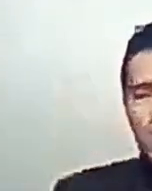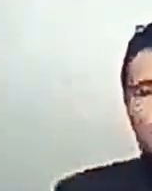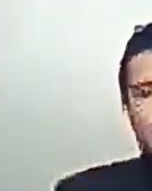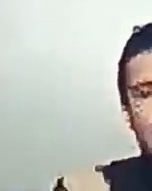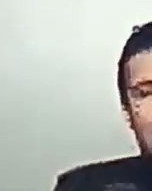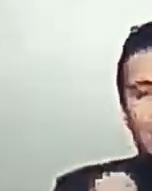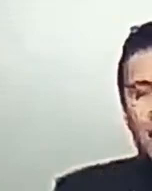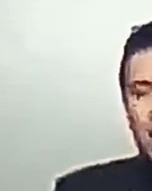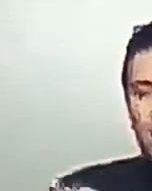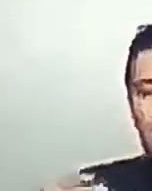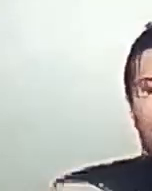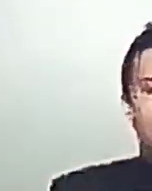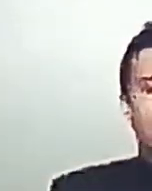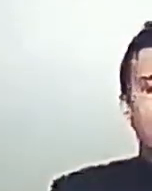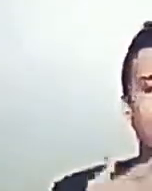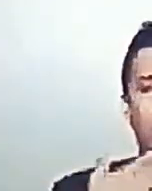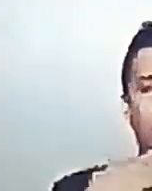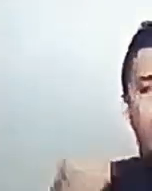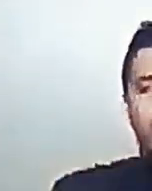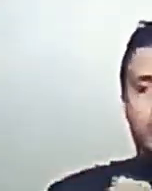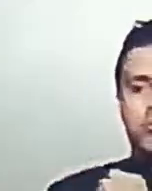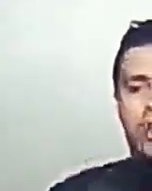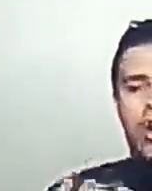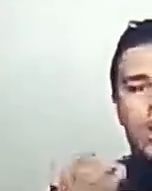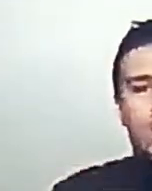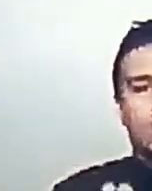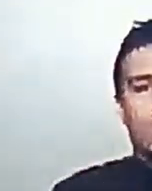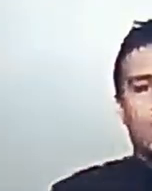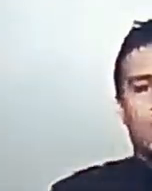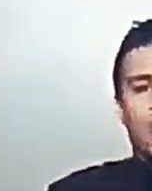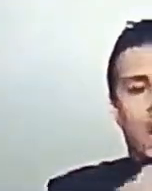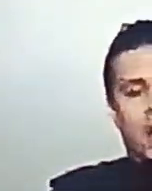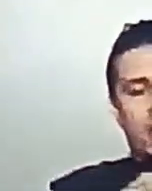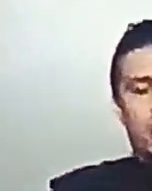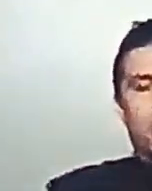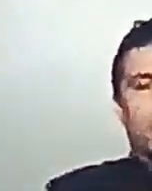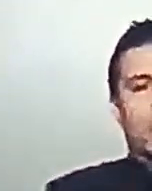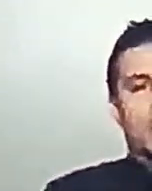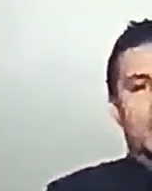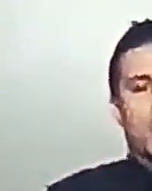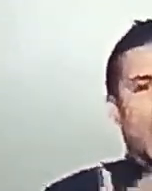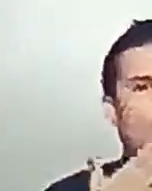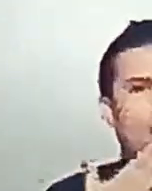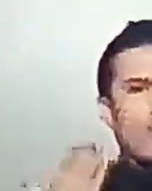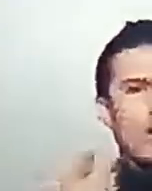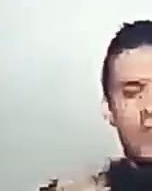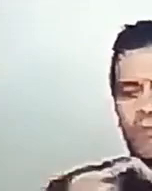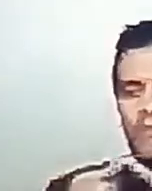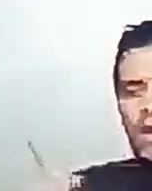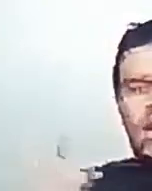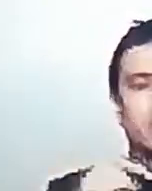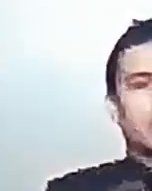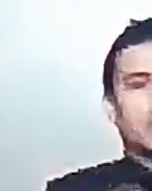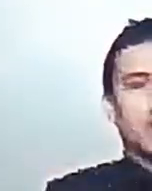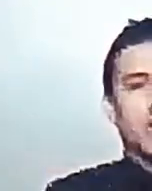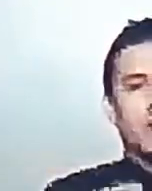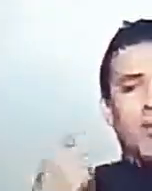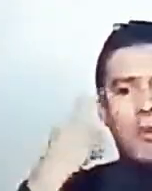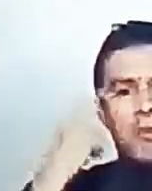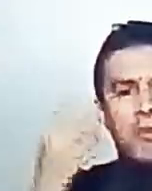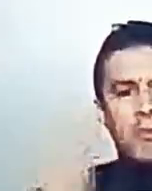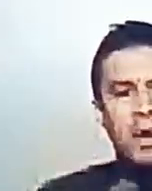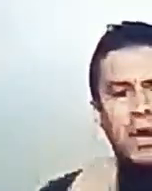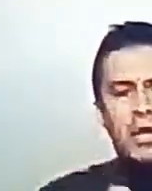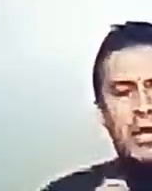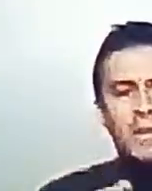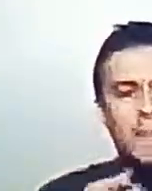hogar como aporte a la economía de la provincia. ¿Cómo lo vamos a hacer? Liberando su tiempo para que en vez de que laven la ropa en